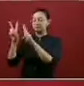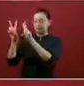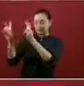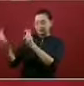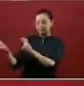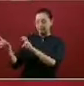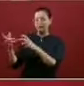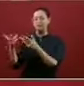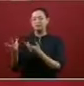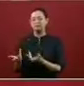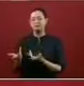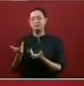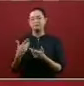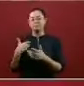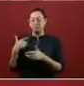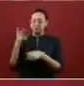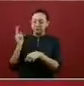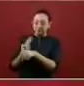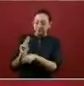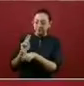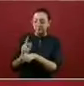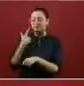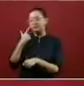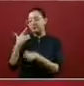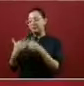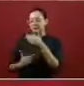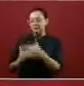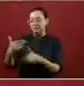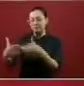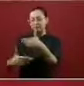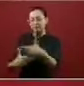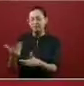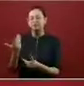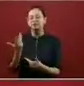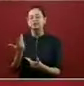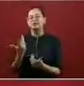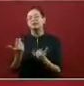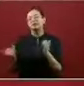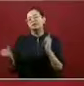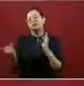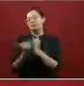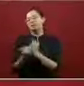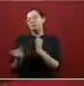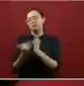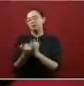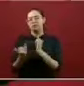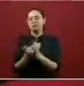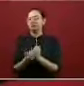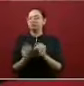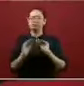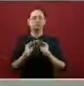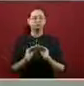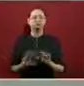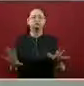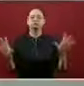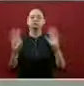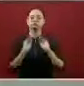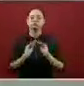casos. Vamos a darles seguimiento y también los vamos a dar a conocer